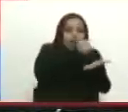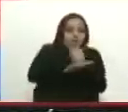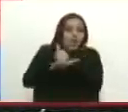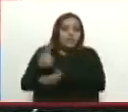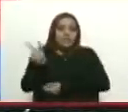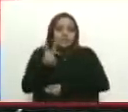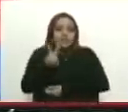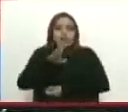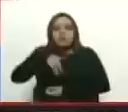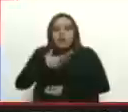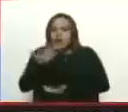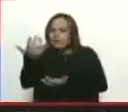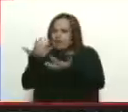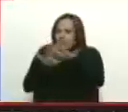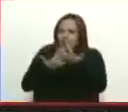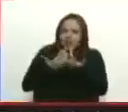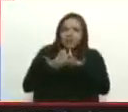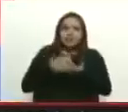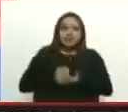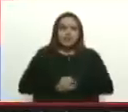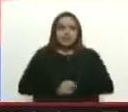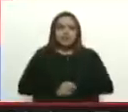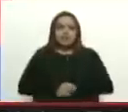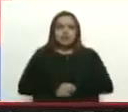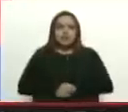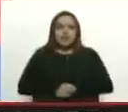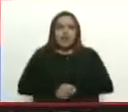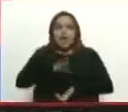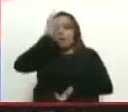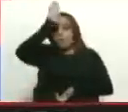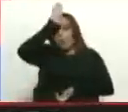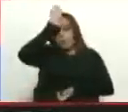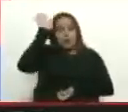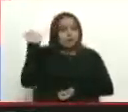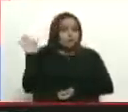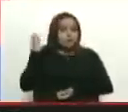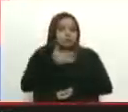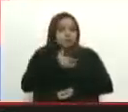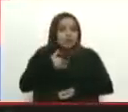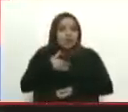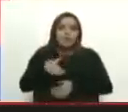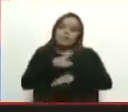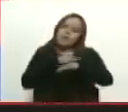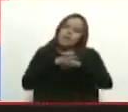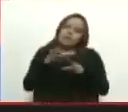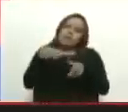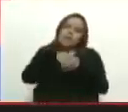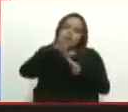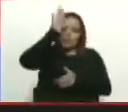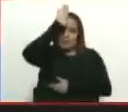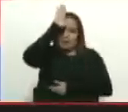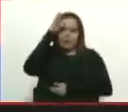Pueden traerse al Papa. Perdón que yo meta al Papa en esto.